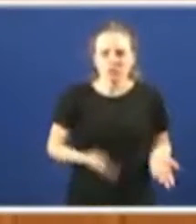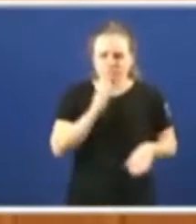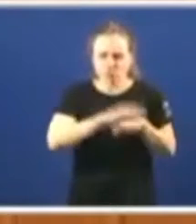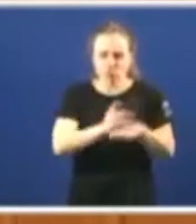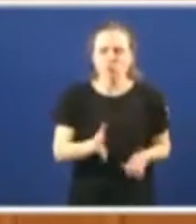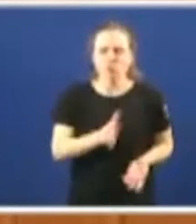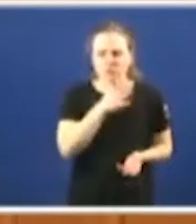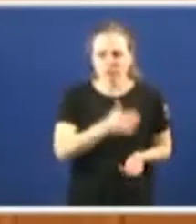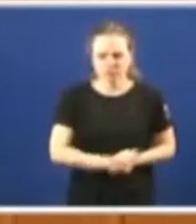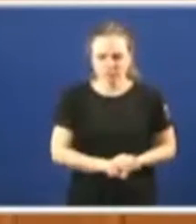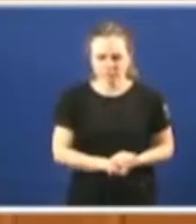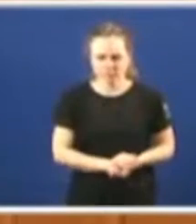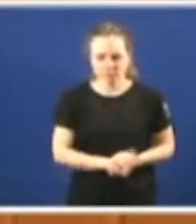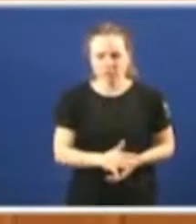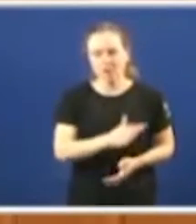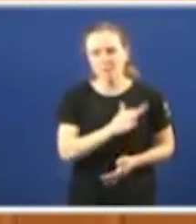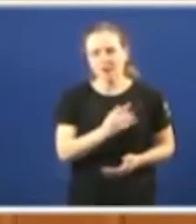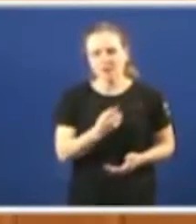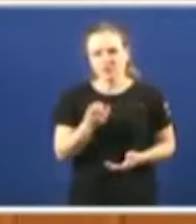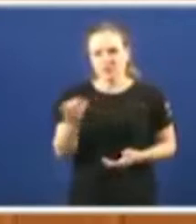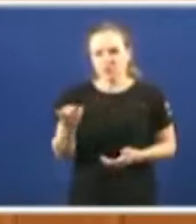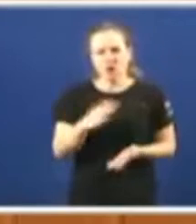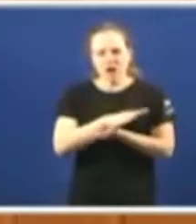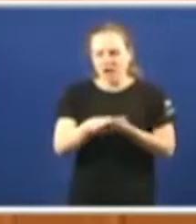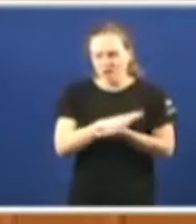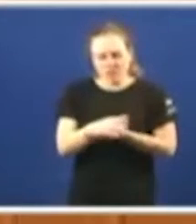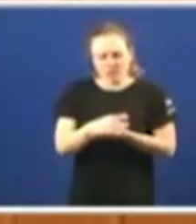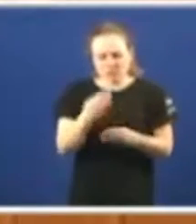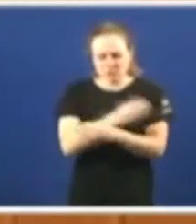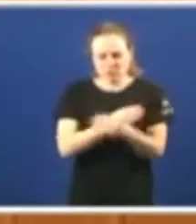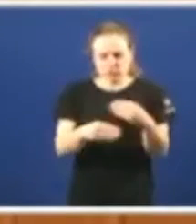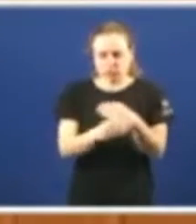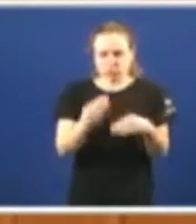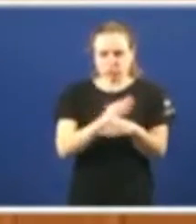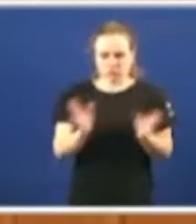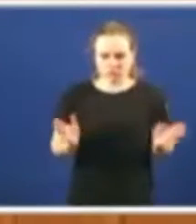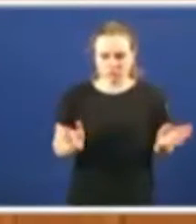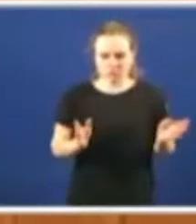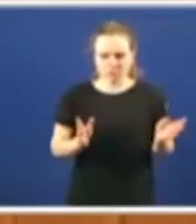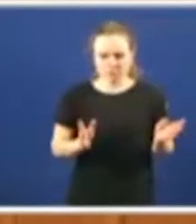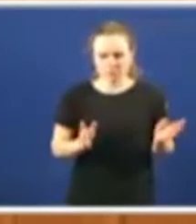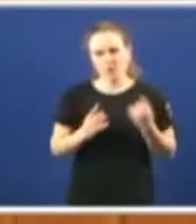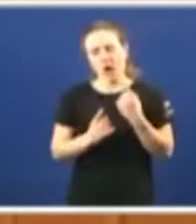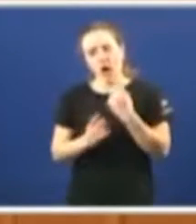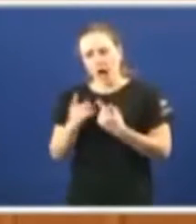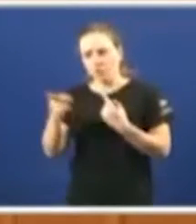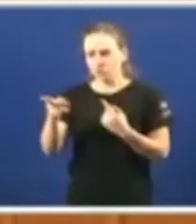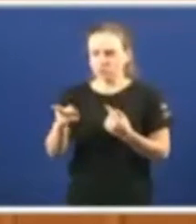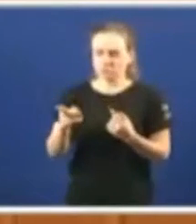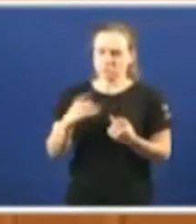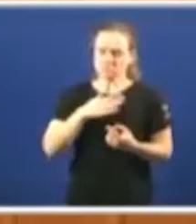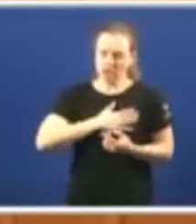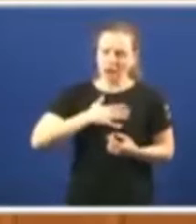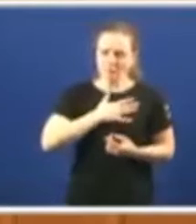E despois é que teñen unhas intervencións así como moi contradictorias, e teño que dicirlo. Algúns veñen así nun tono moi amable, e eu agradezolle, que a verdade é